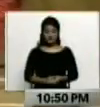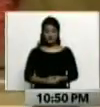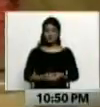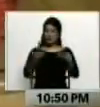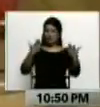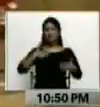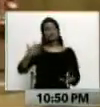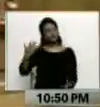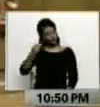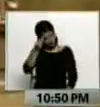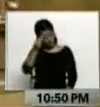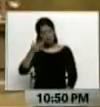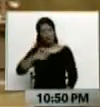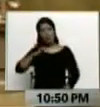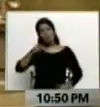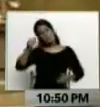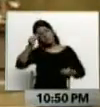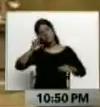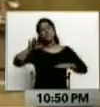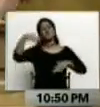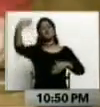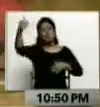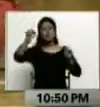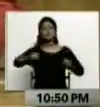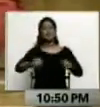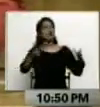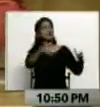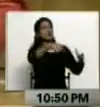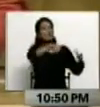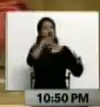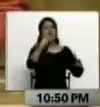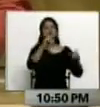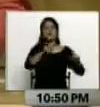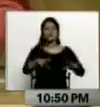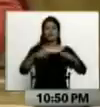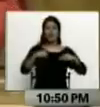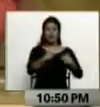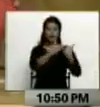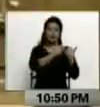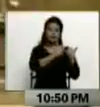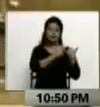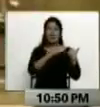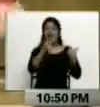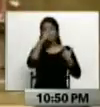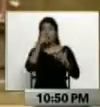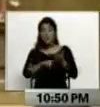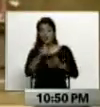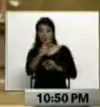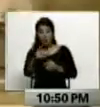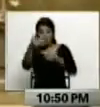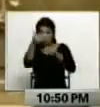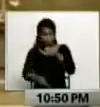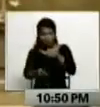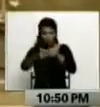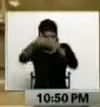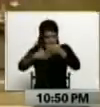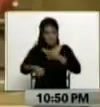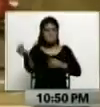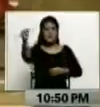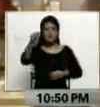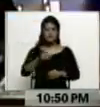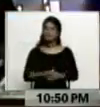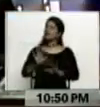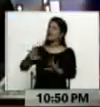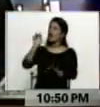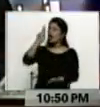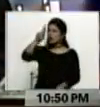Rober y futuramente estaremos acá representando esta juventud es la garantía de la Revolución Más allá del 2021 duel la qui